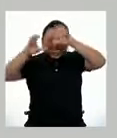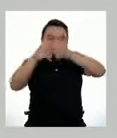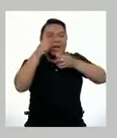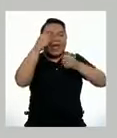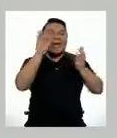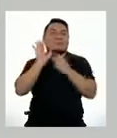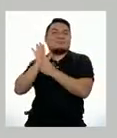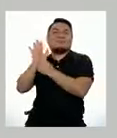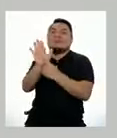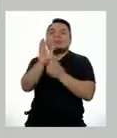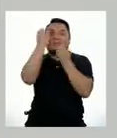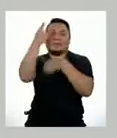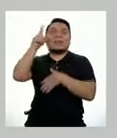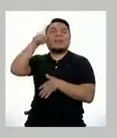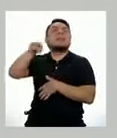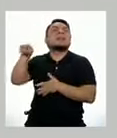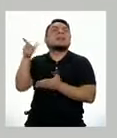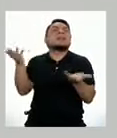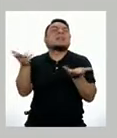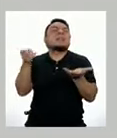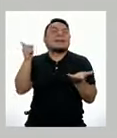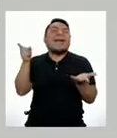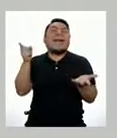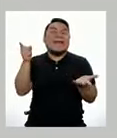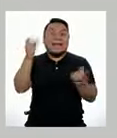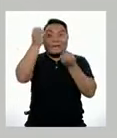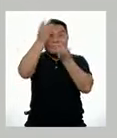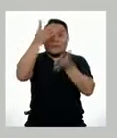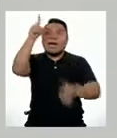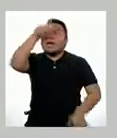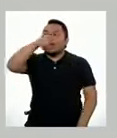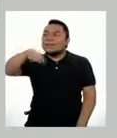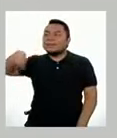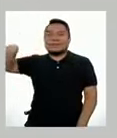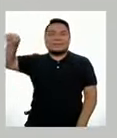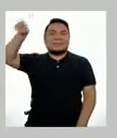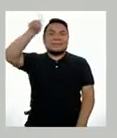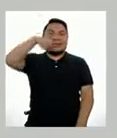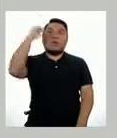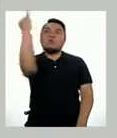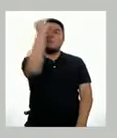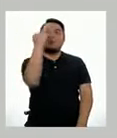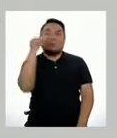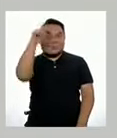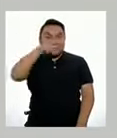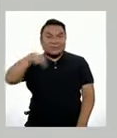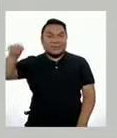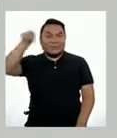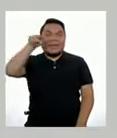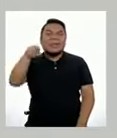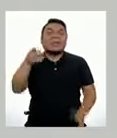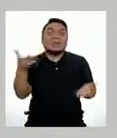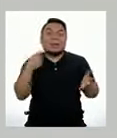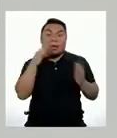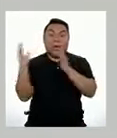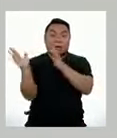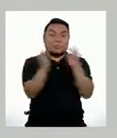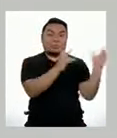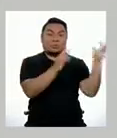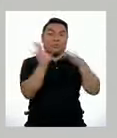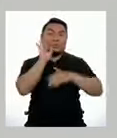tipo de gráfico es? Es un gráfico circular, así es. El aire contaminado, como lo